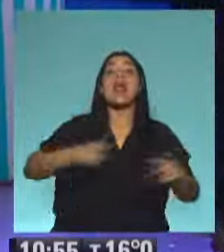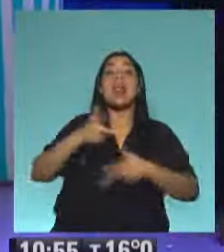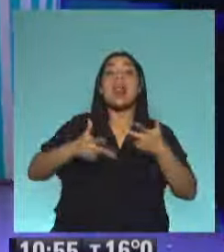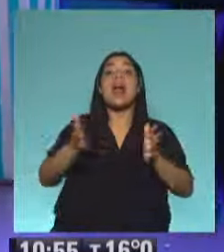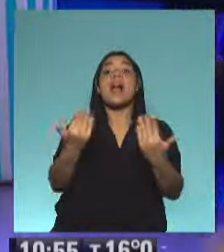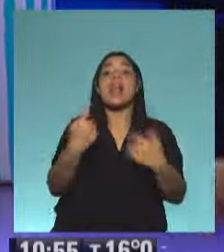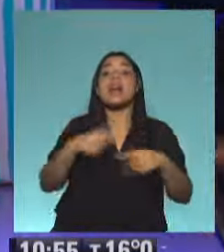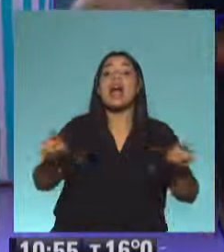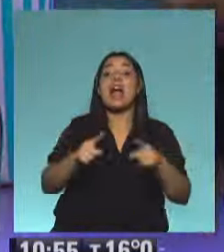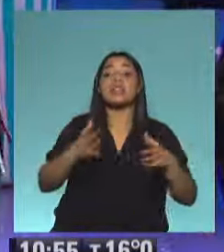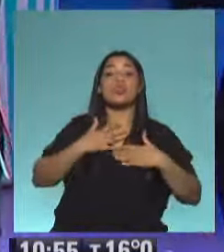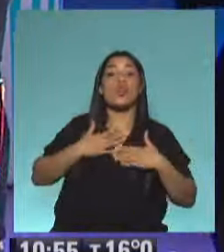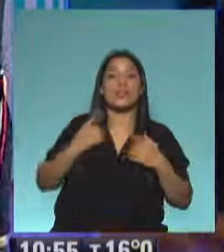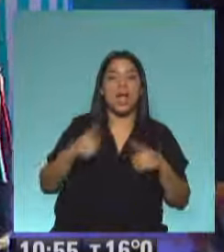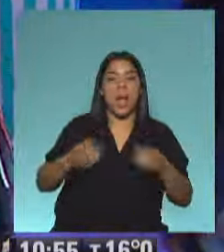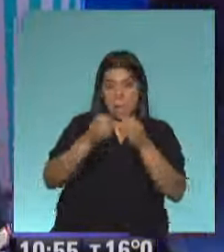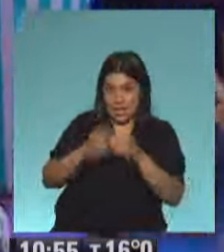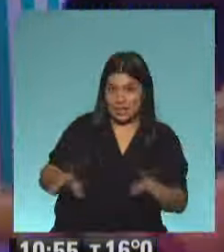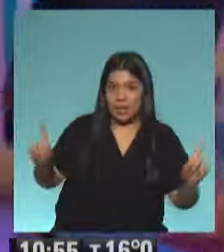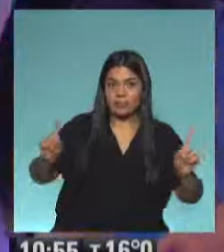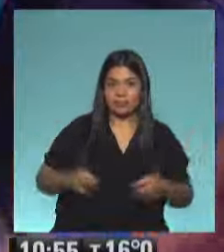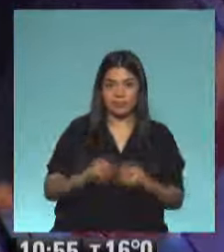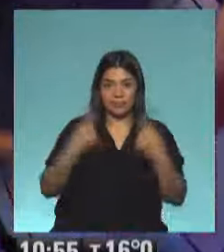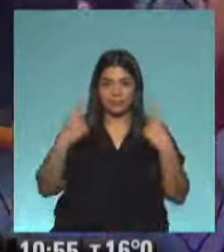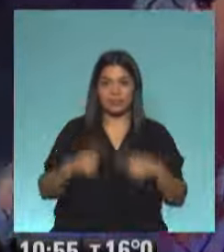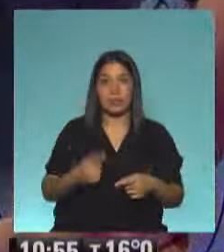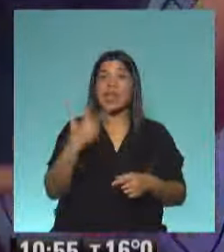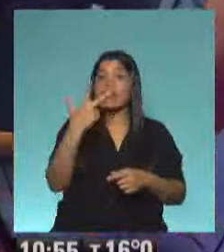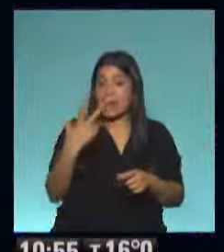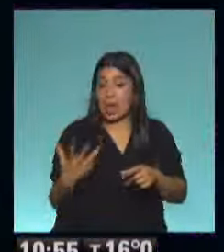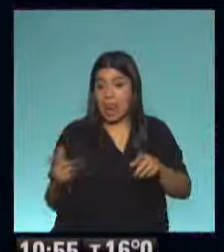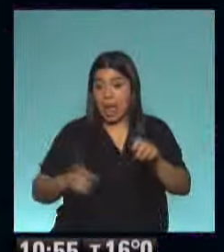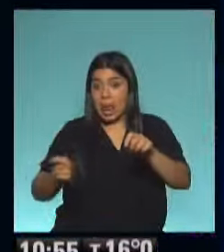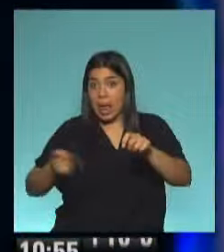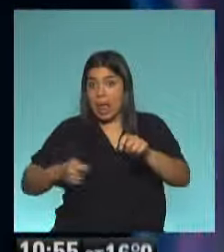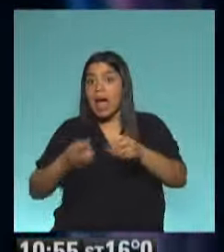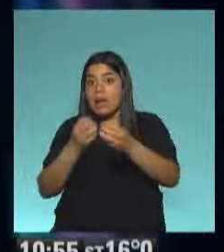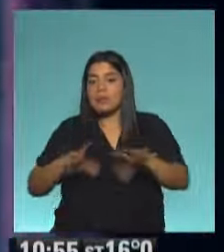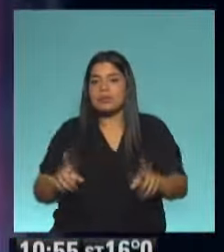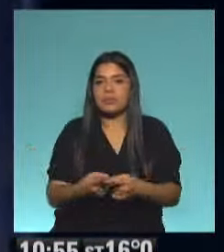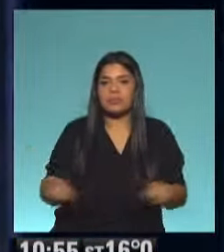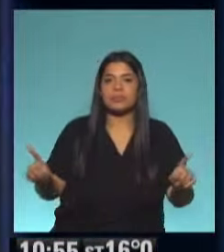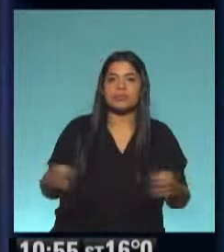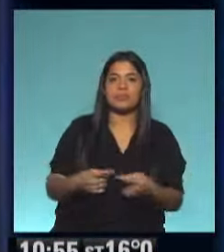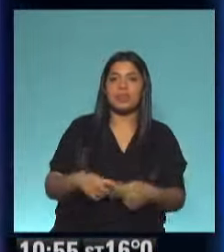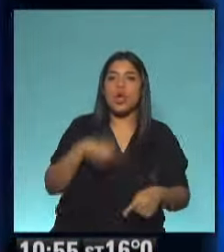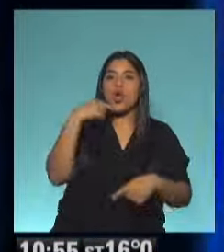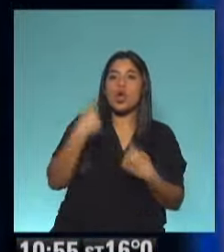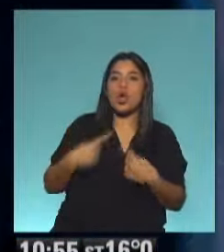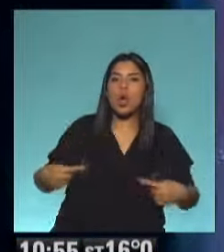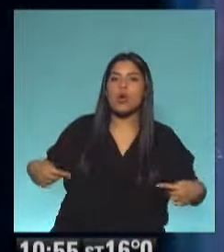cantamos nuestra canción. Y empieza. Tres golpes y arrancamos. Con sus